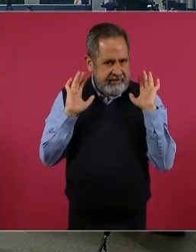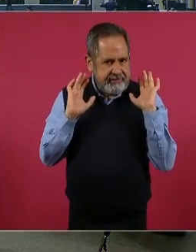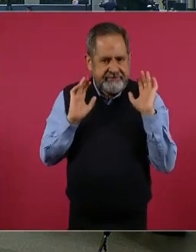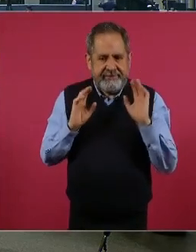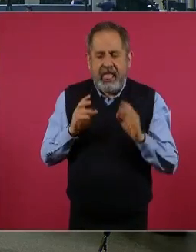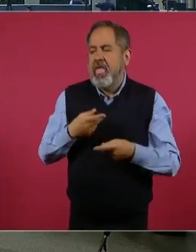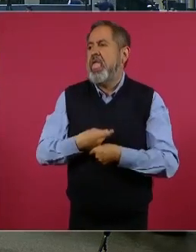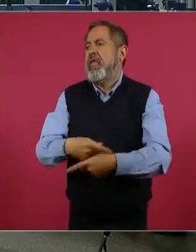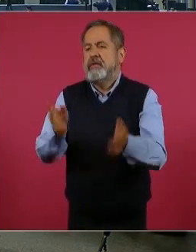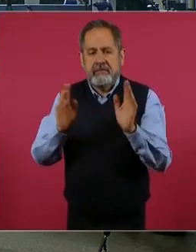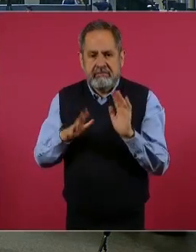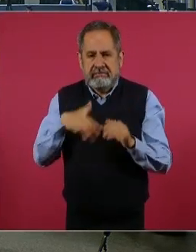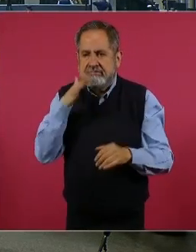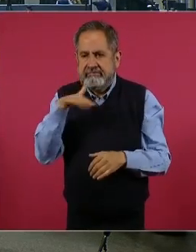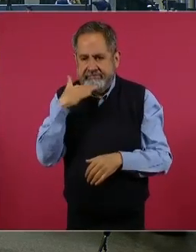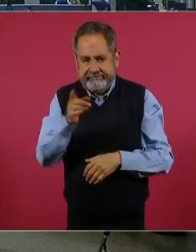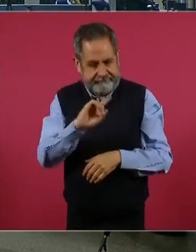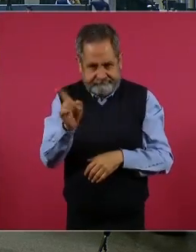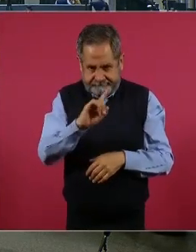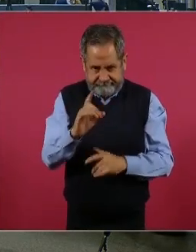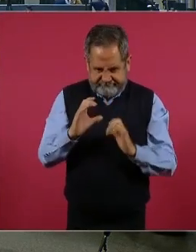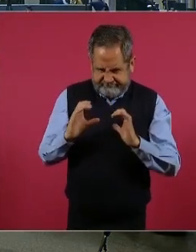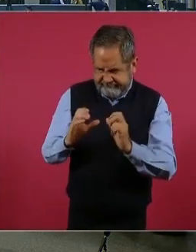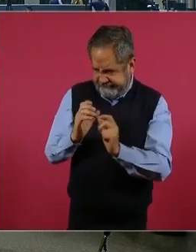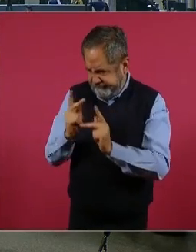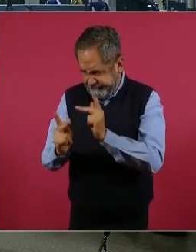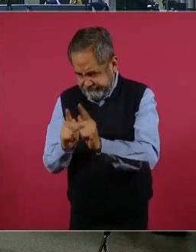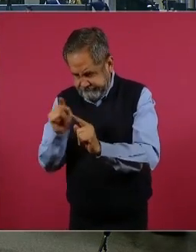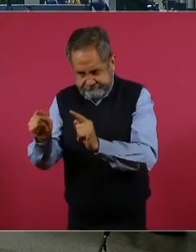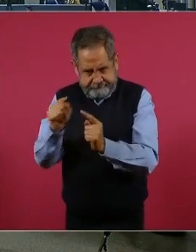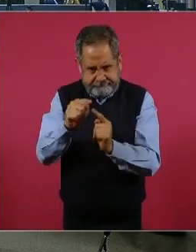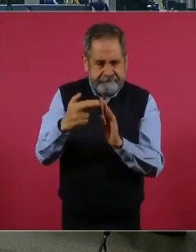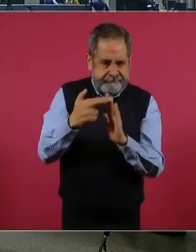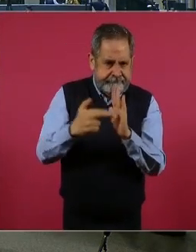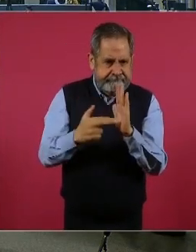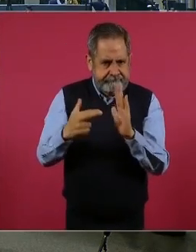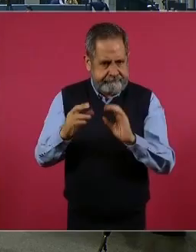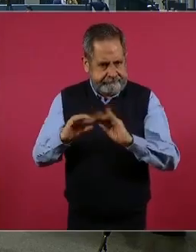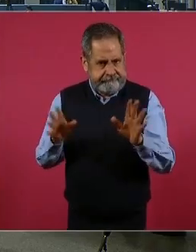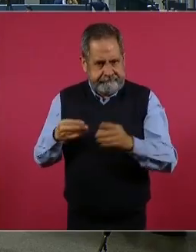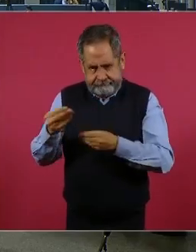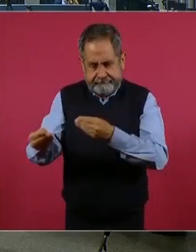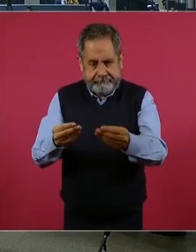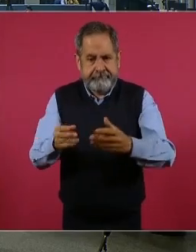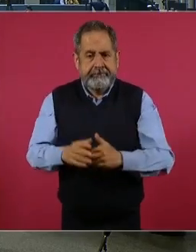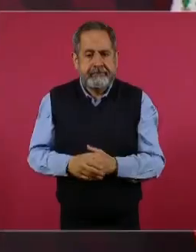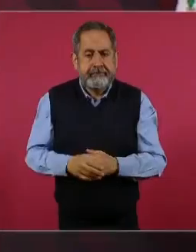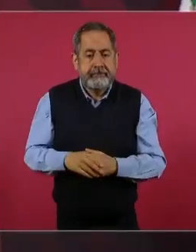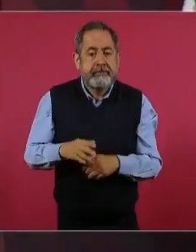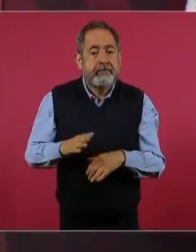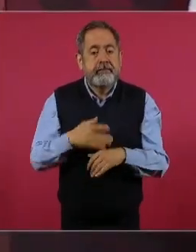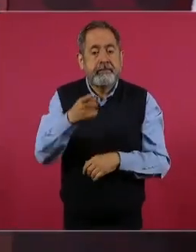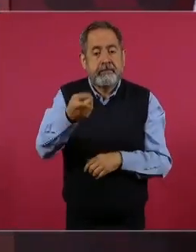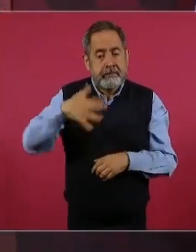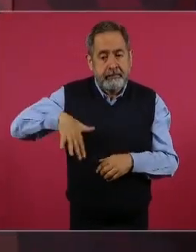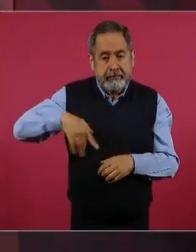haya corrupción, porque lo que tú dices